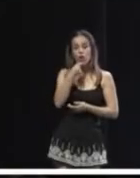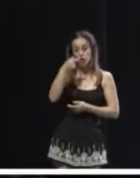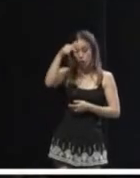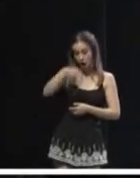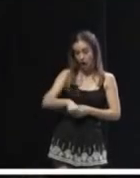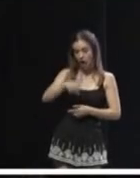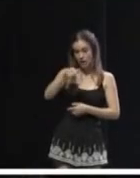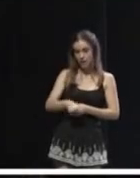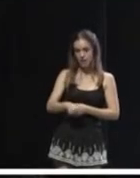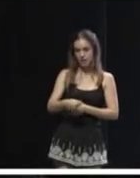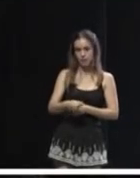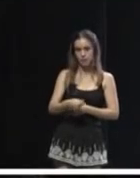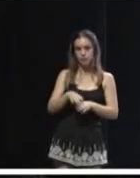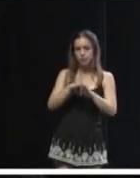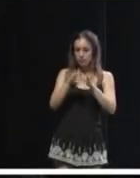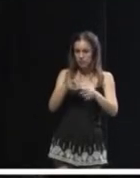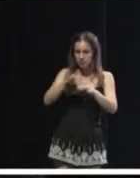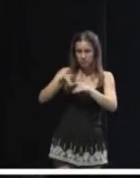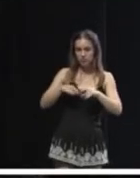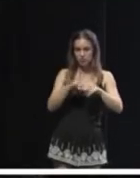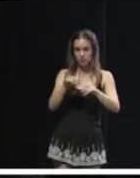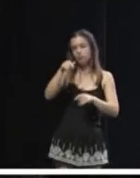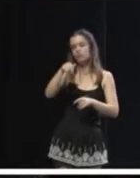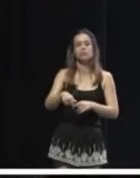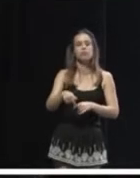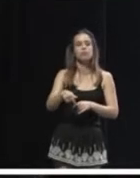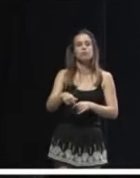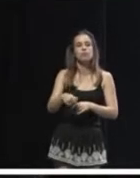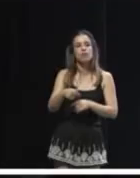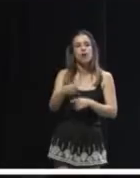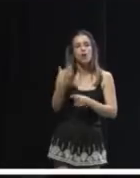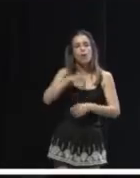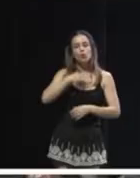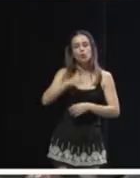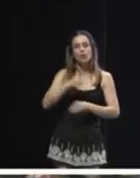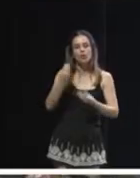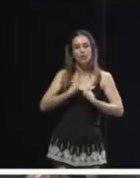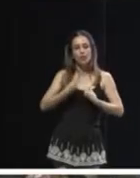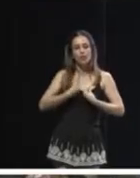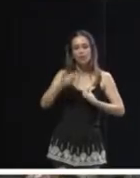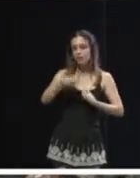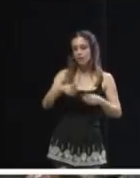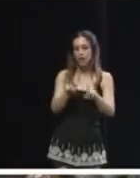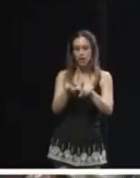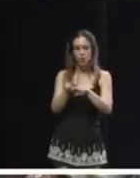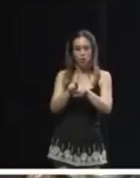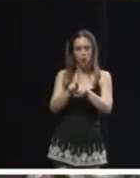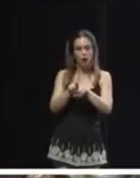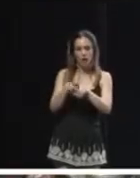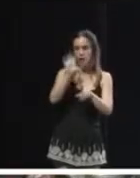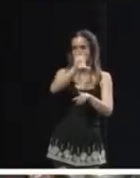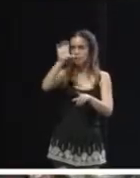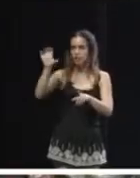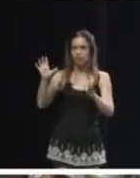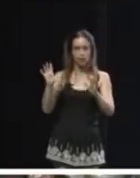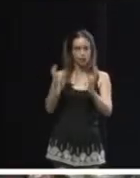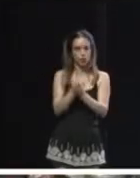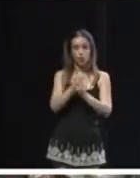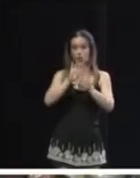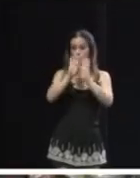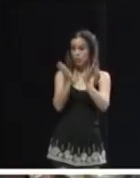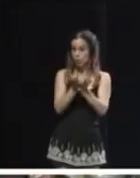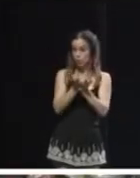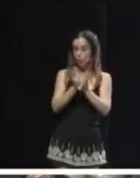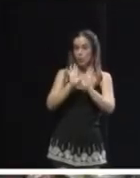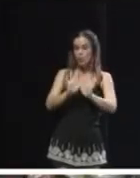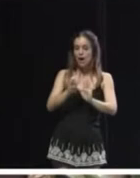aquí, en una tierra en la que tiene posibilidades de vida, como todos los países del mundo, Pero lo digo además